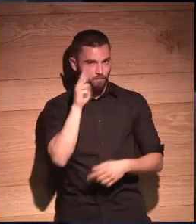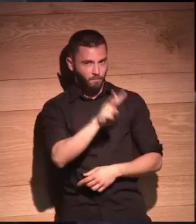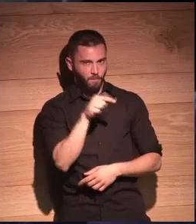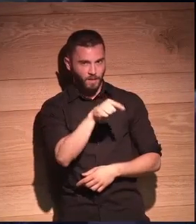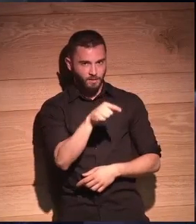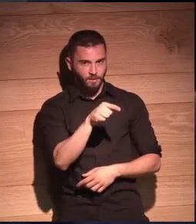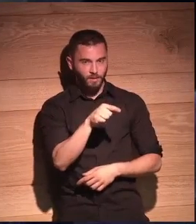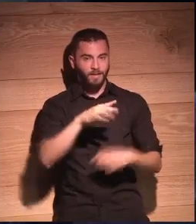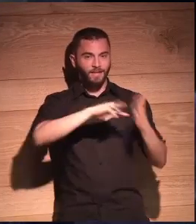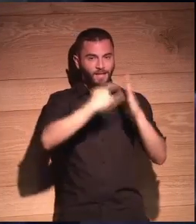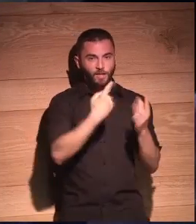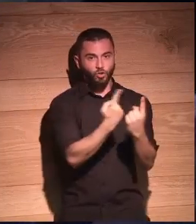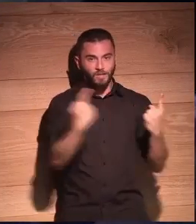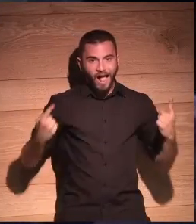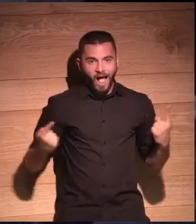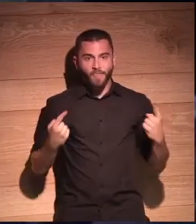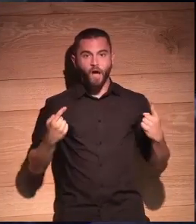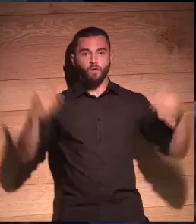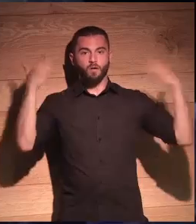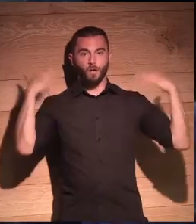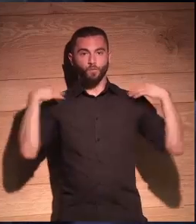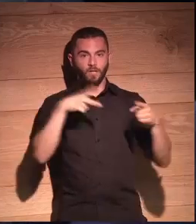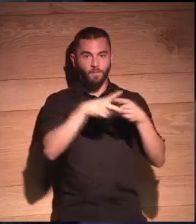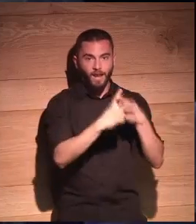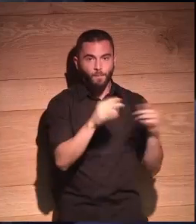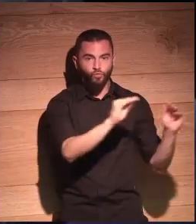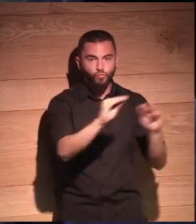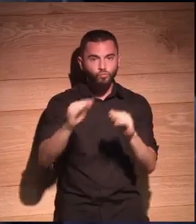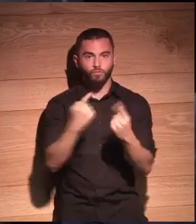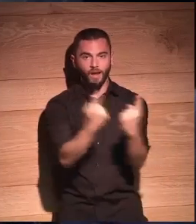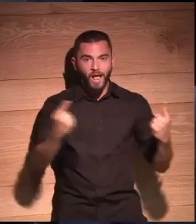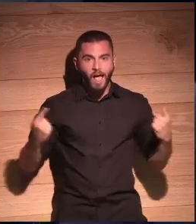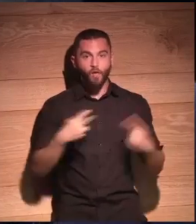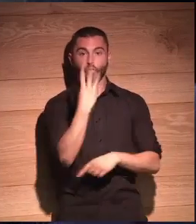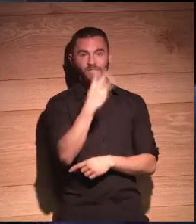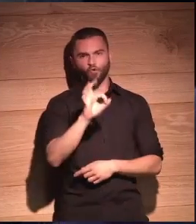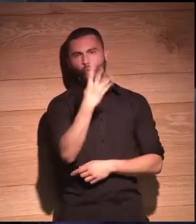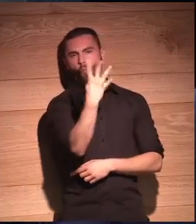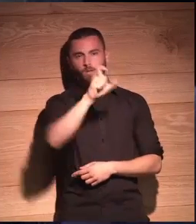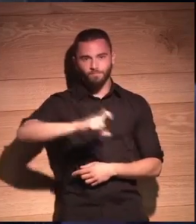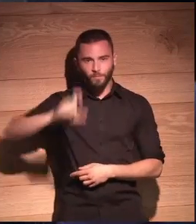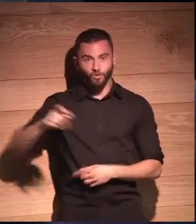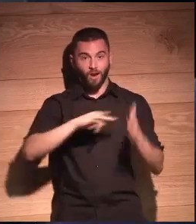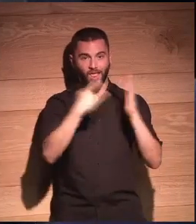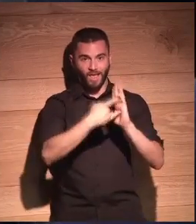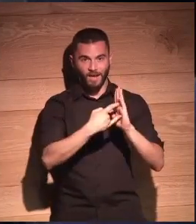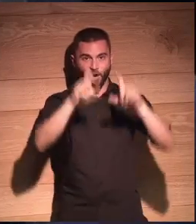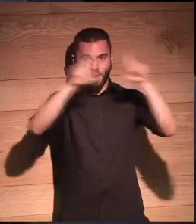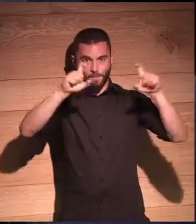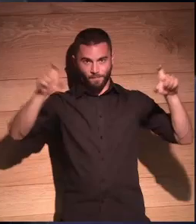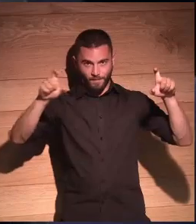que con cada uno de los técnicos encargados de cada uno de los instrumentos hay 3 o 4 personas que eran los ingenieros de las